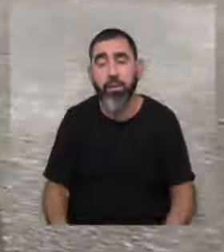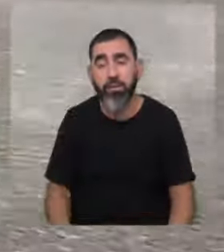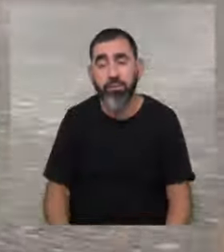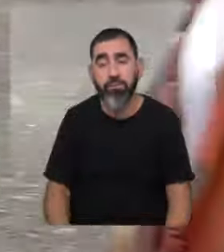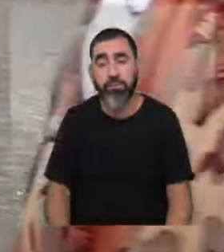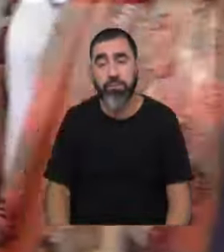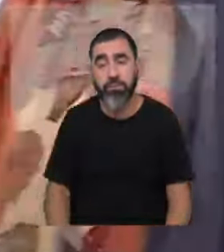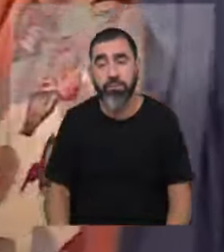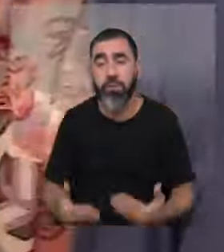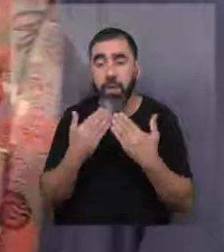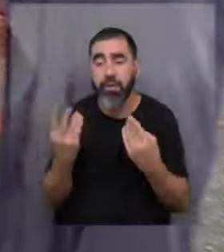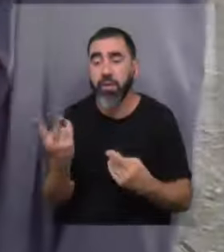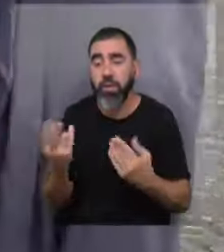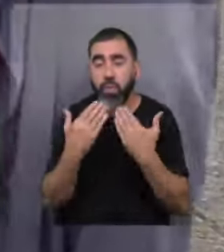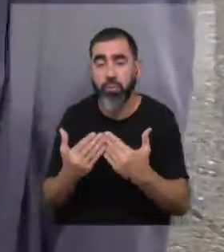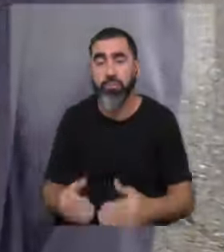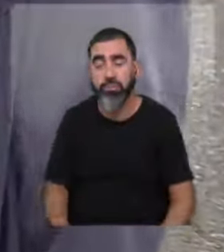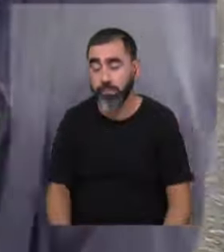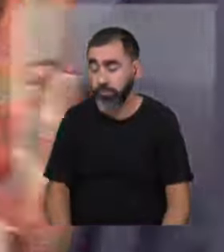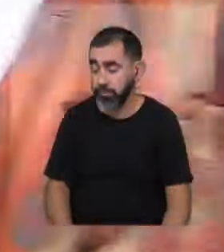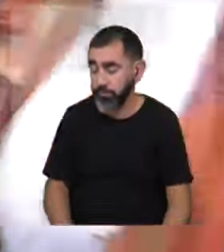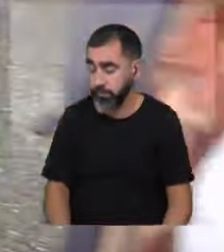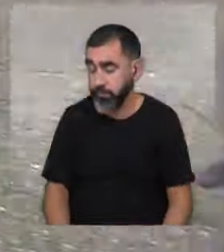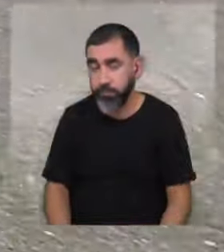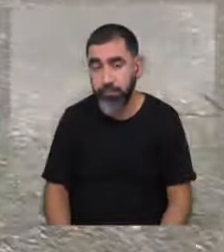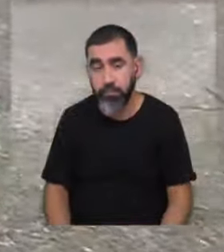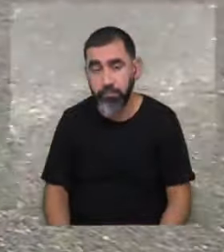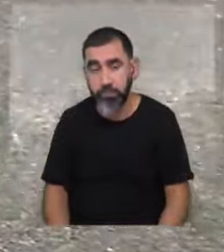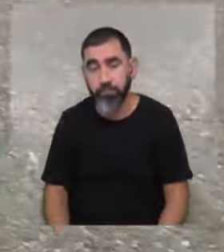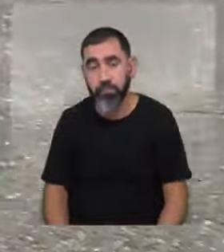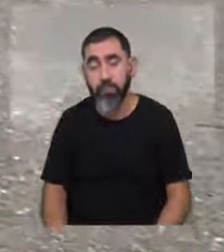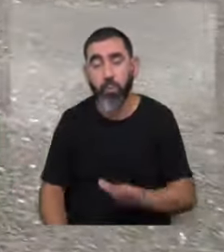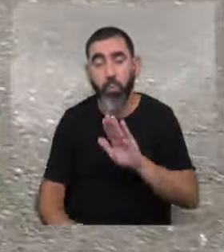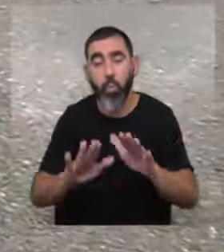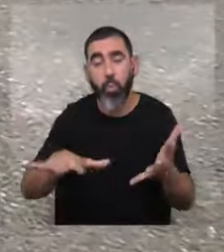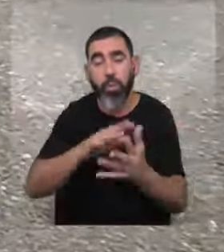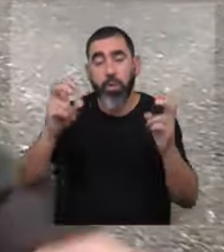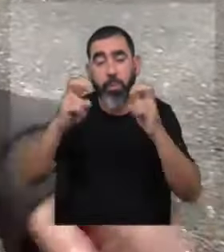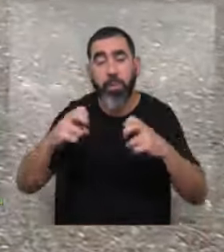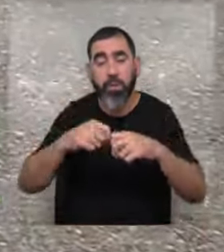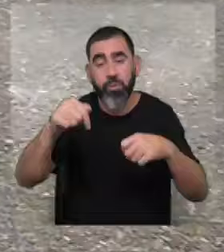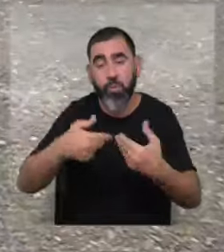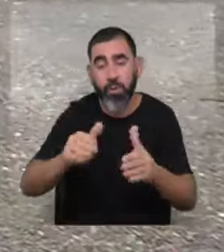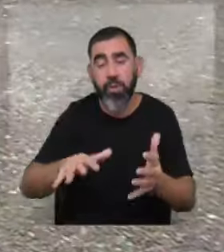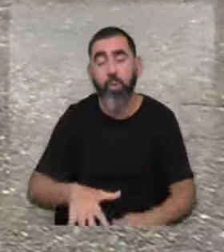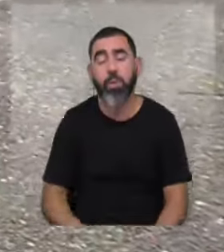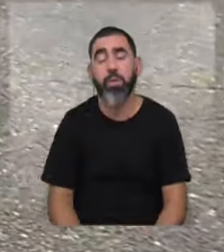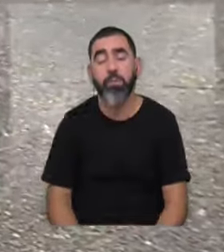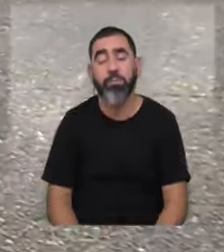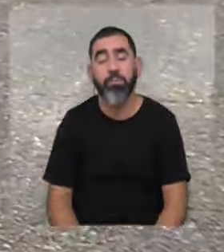gracias, Claudia. Gracias, muchas gracias a ustedes. Bien, volvemos y queda esta muestra entonces que fue inaugurada hace un rato acá en la Plaza